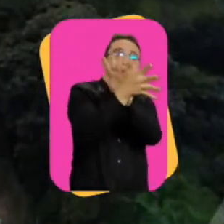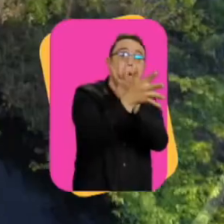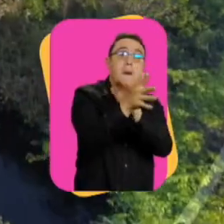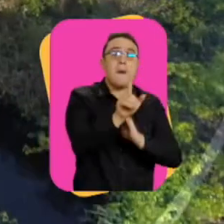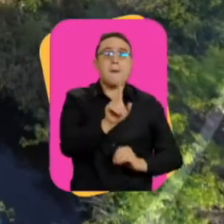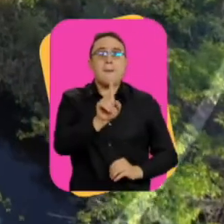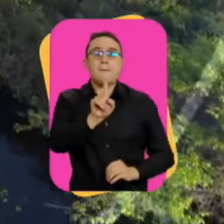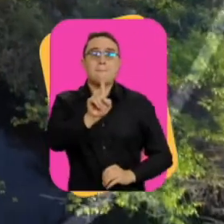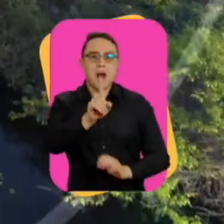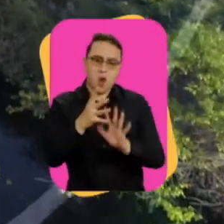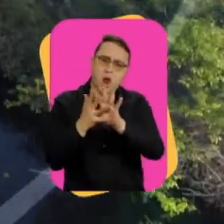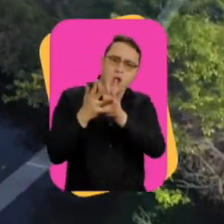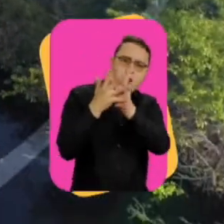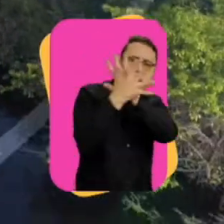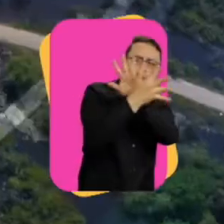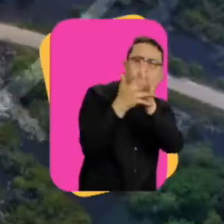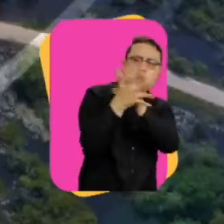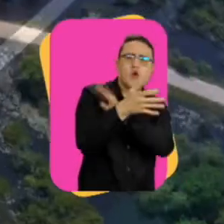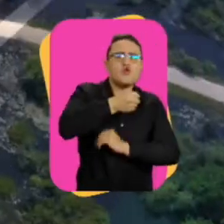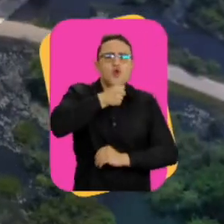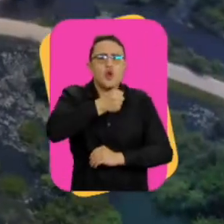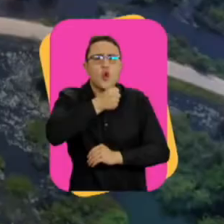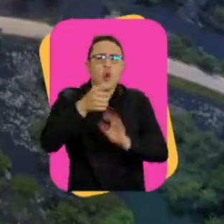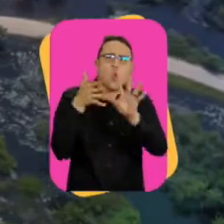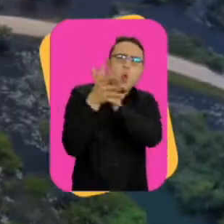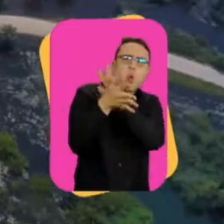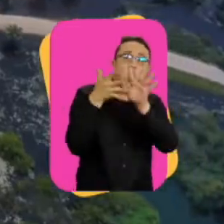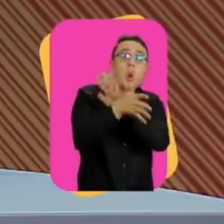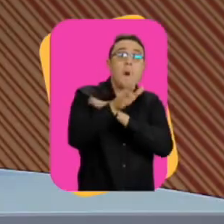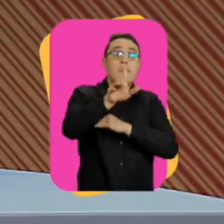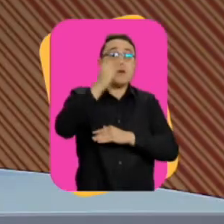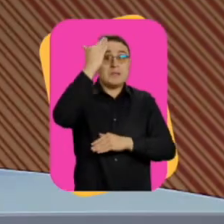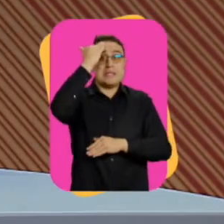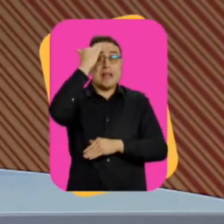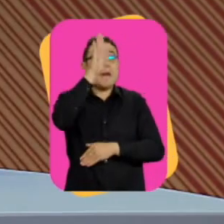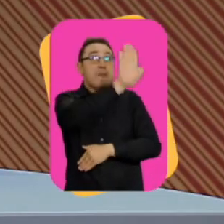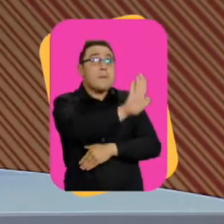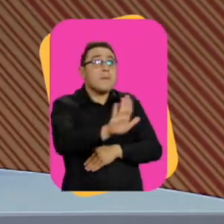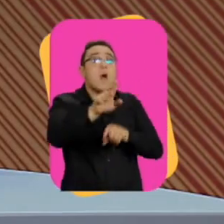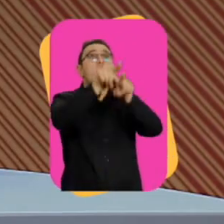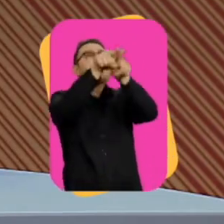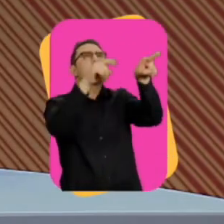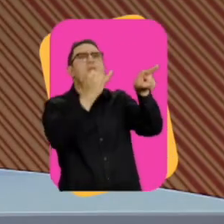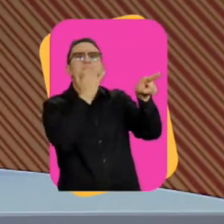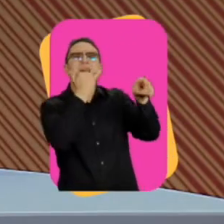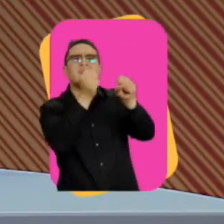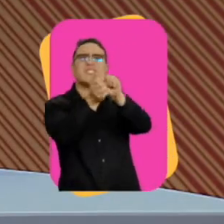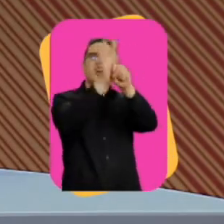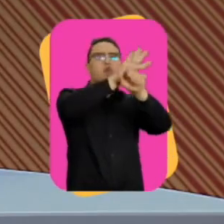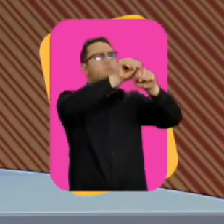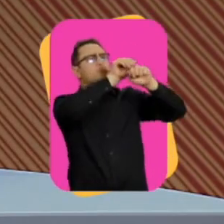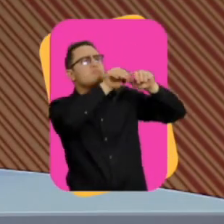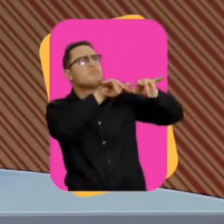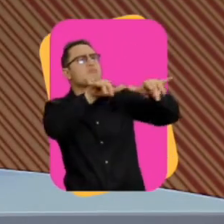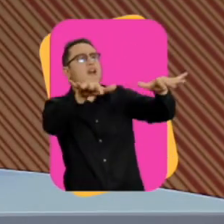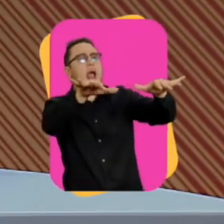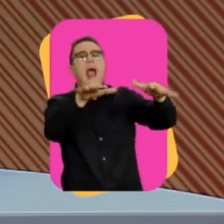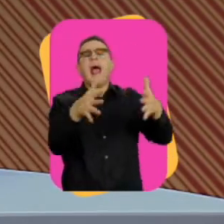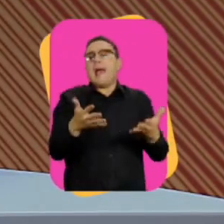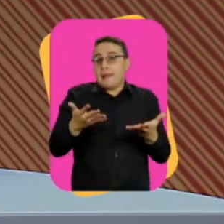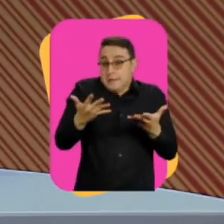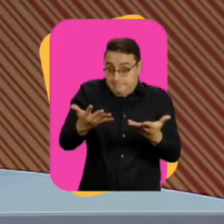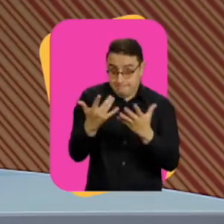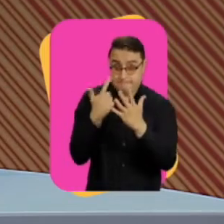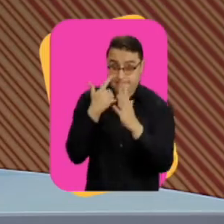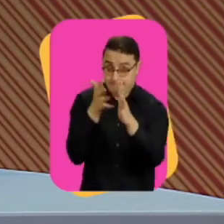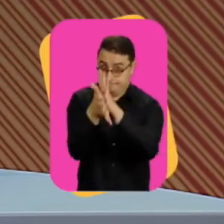pero dentro de lo que significaba el COVID y la pandemia. Entonces, empezamos a producir